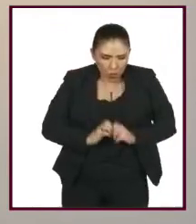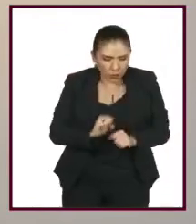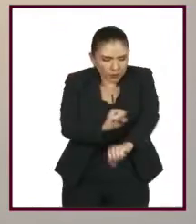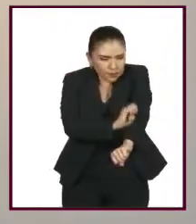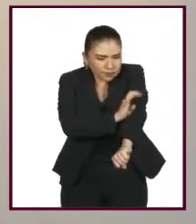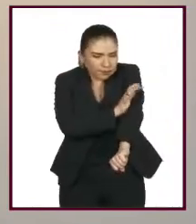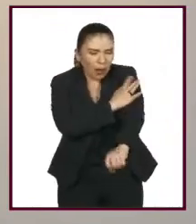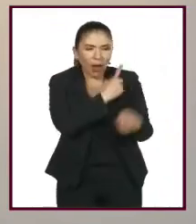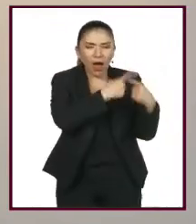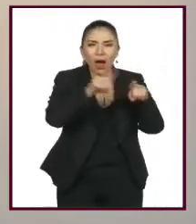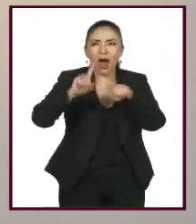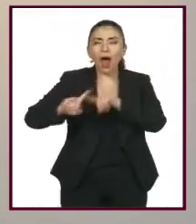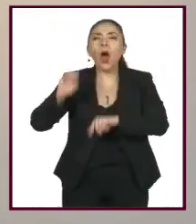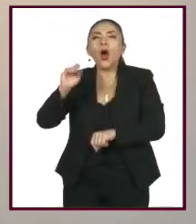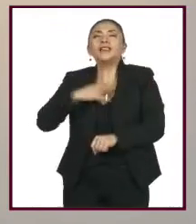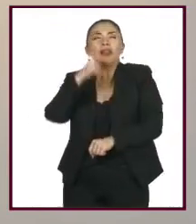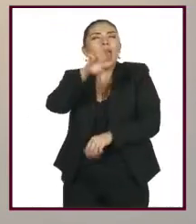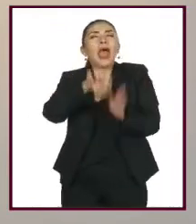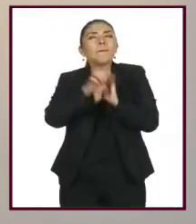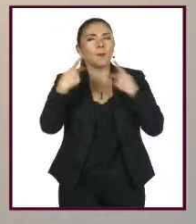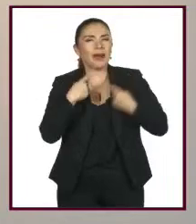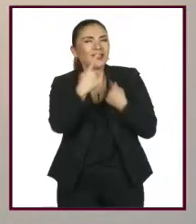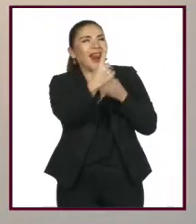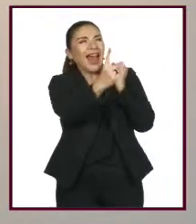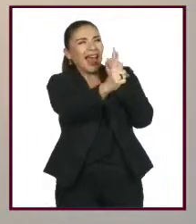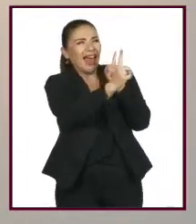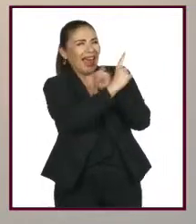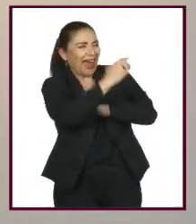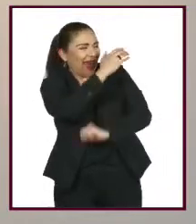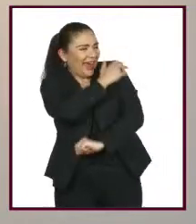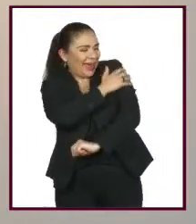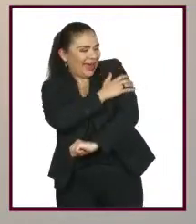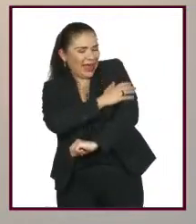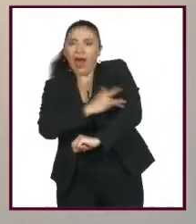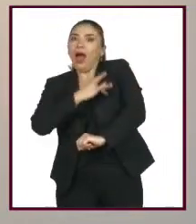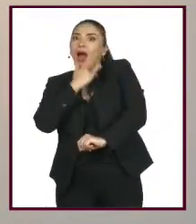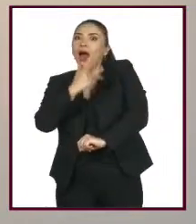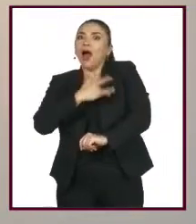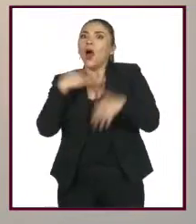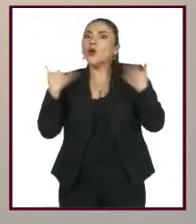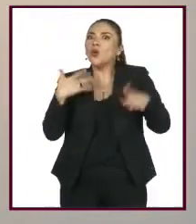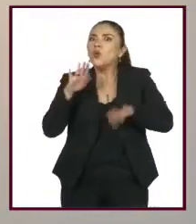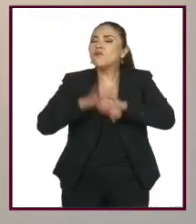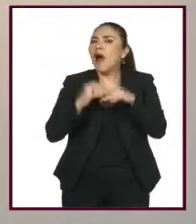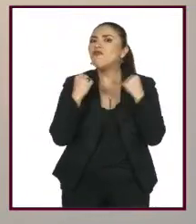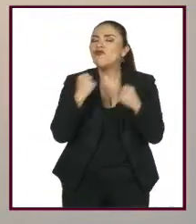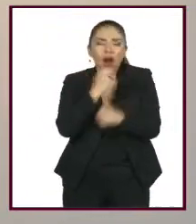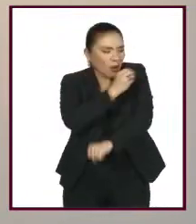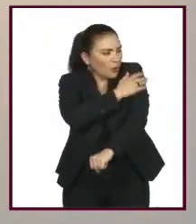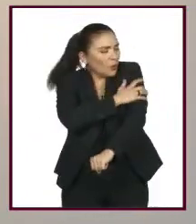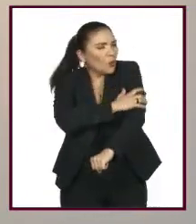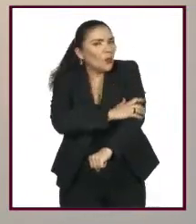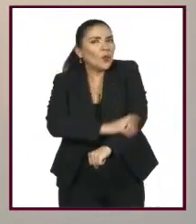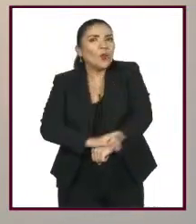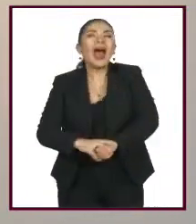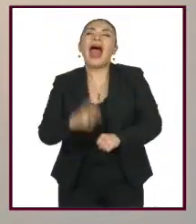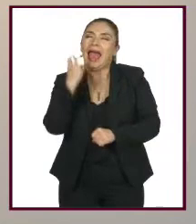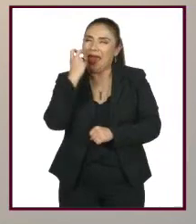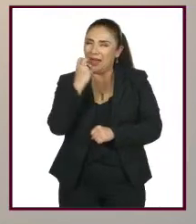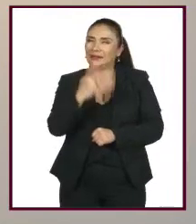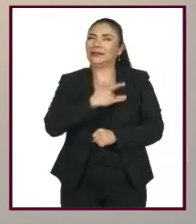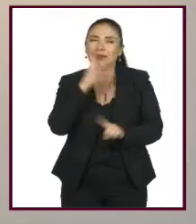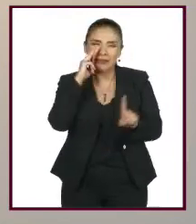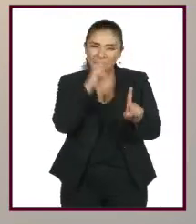¿no? Simplemente una caricia o se siente mucho mayor, ¿no? Entonces es como lo